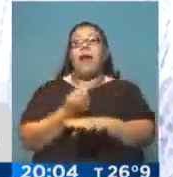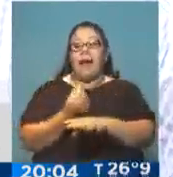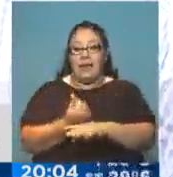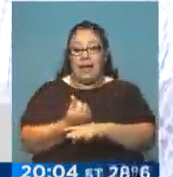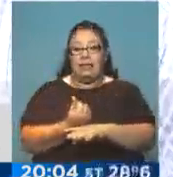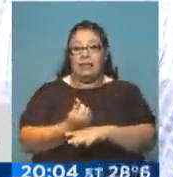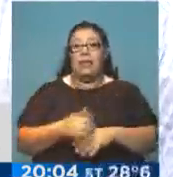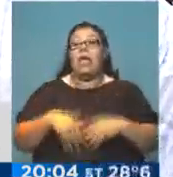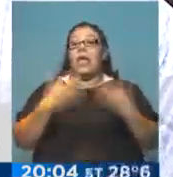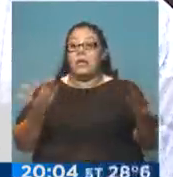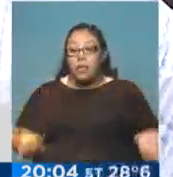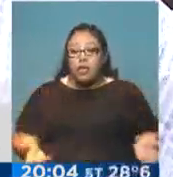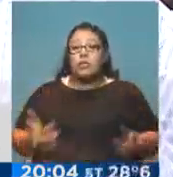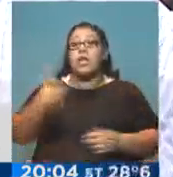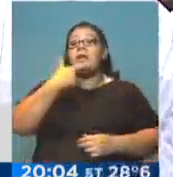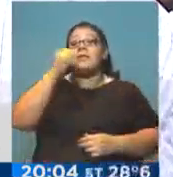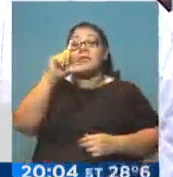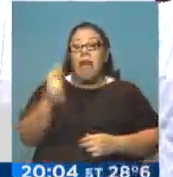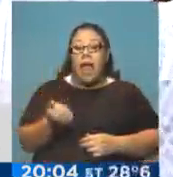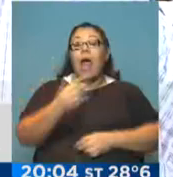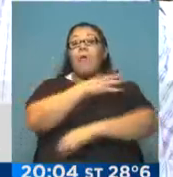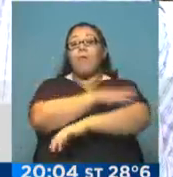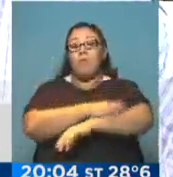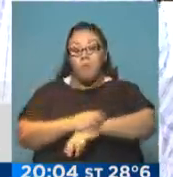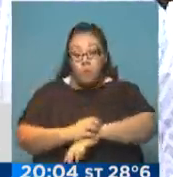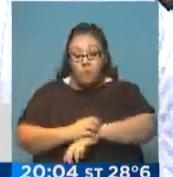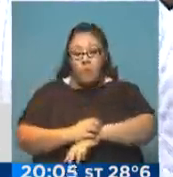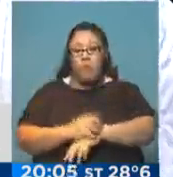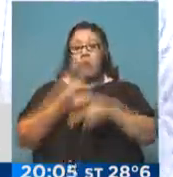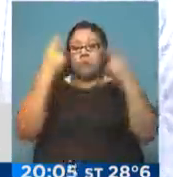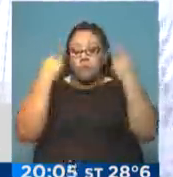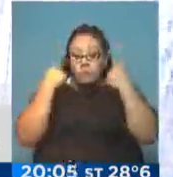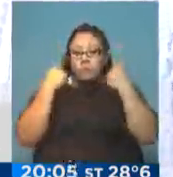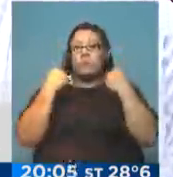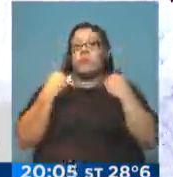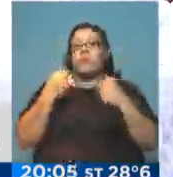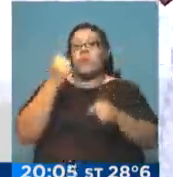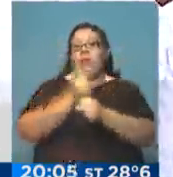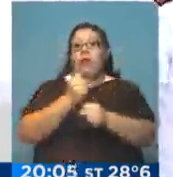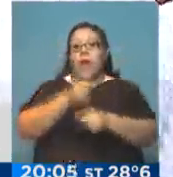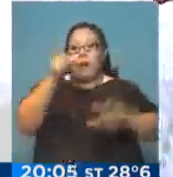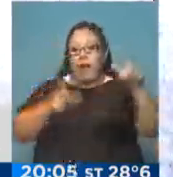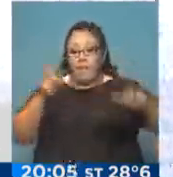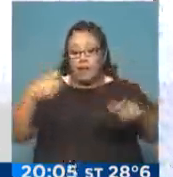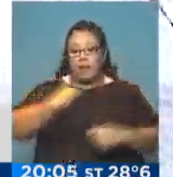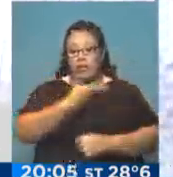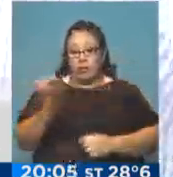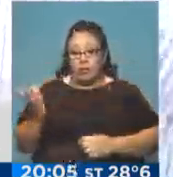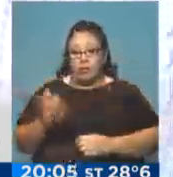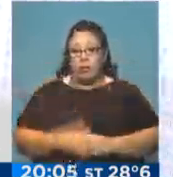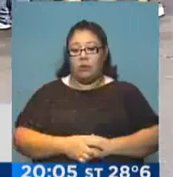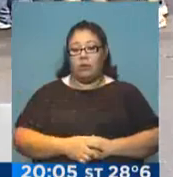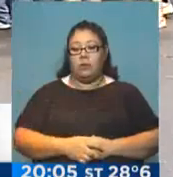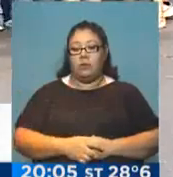no le perdonan a Milagro, que es una mujer humilde y que le dio a su pueblo, y que el pueblo a su vez construyó con Milagro, porque es un ida y